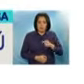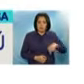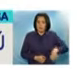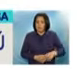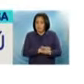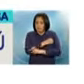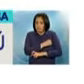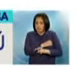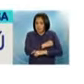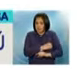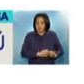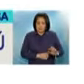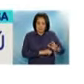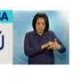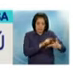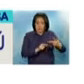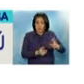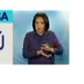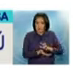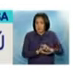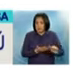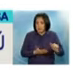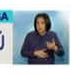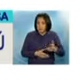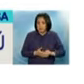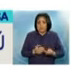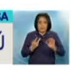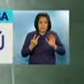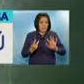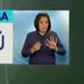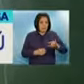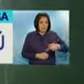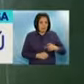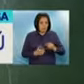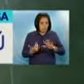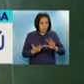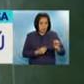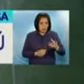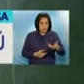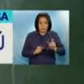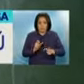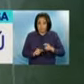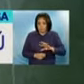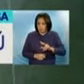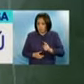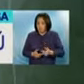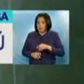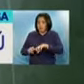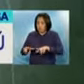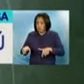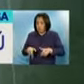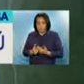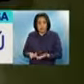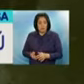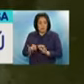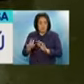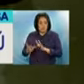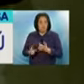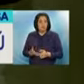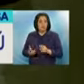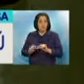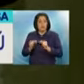país en el primer trimestre superaban las 7.800. En lo que va del año, en la zona 8 se han